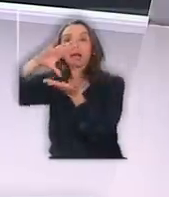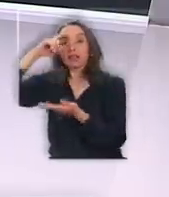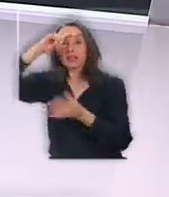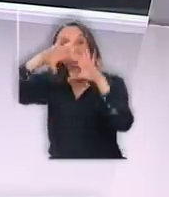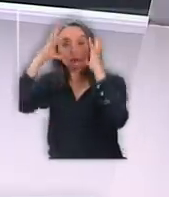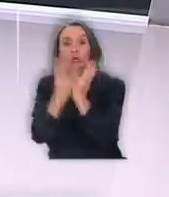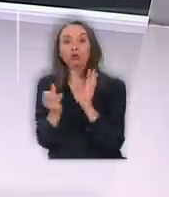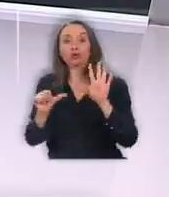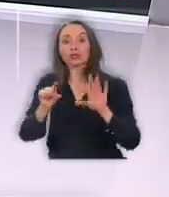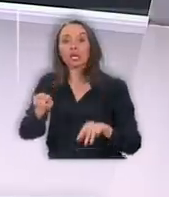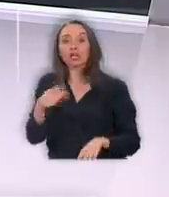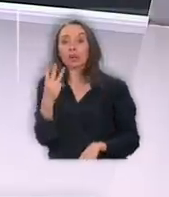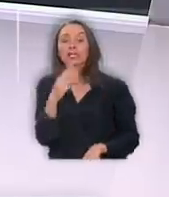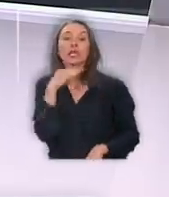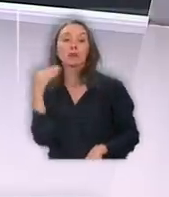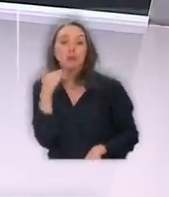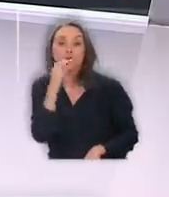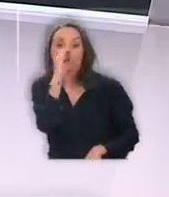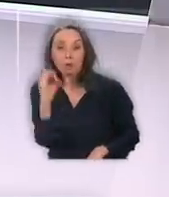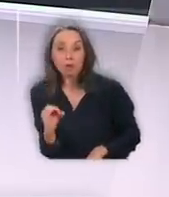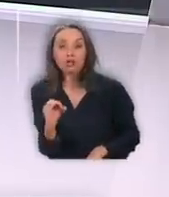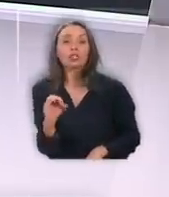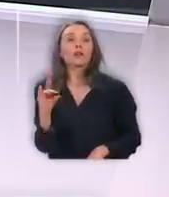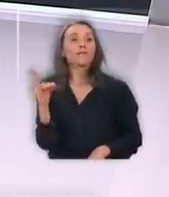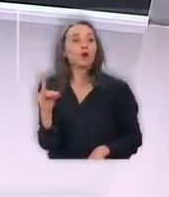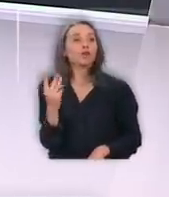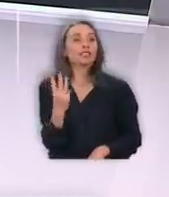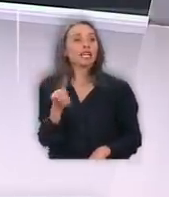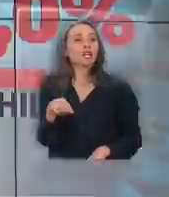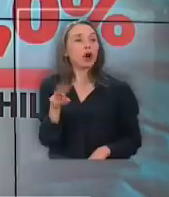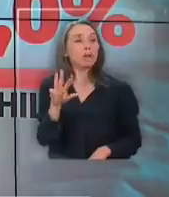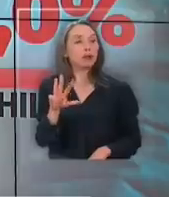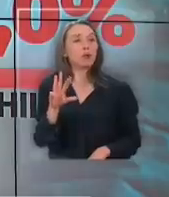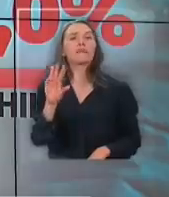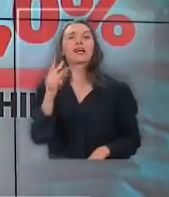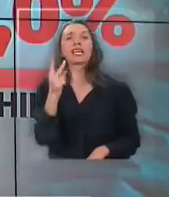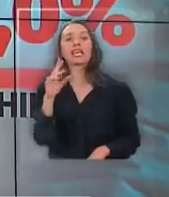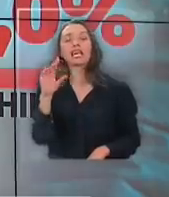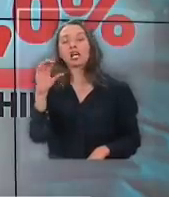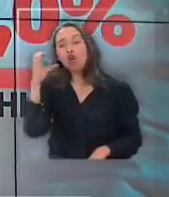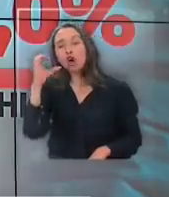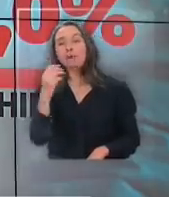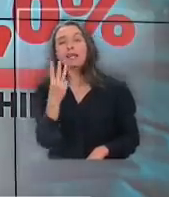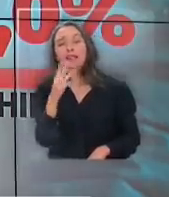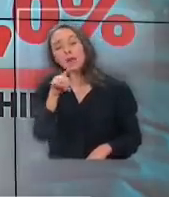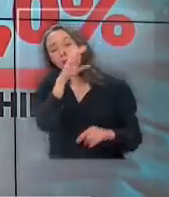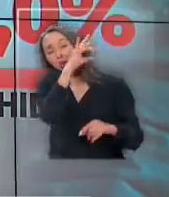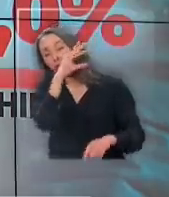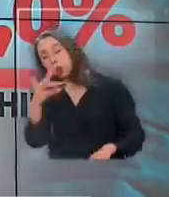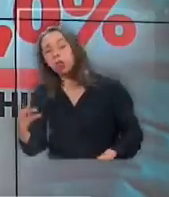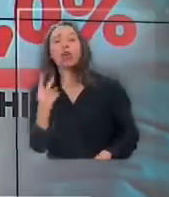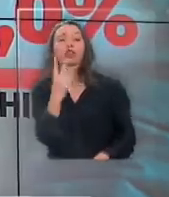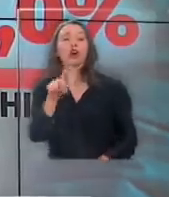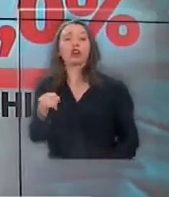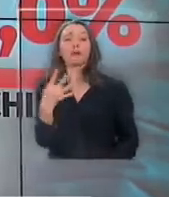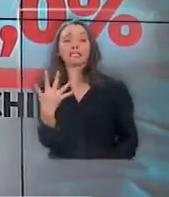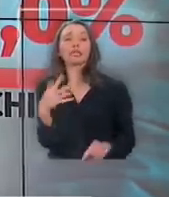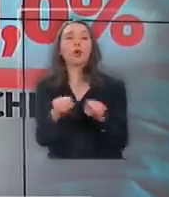alta, 6,3%, Bolivia 4,1%, Argentina 3,9%, Colombia 3,5%, descendiendo Perú 2,9%, al igual que